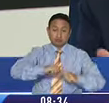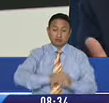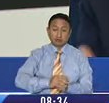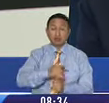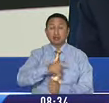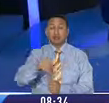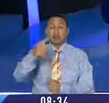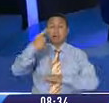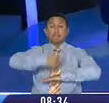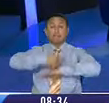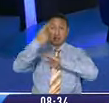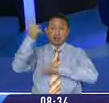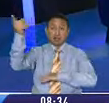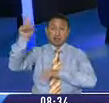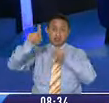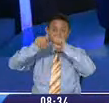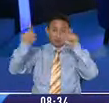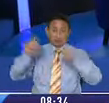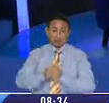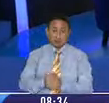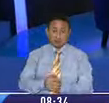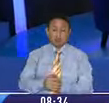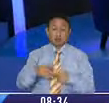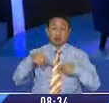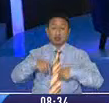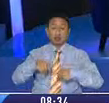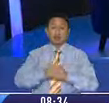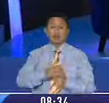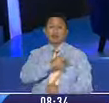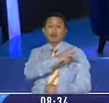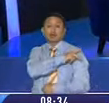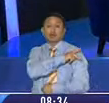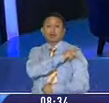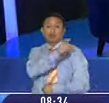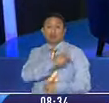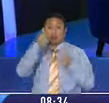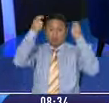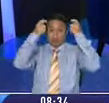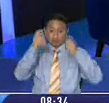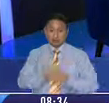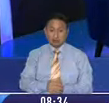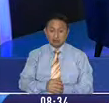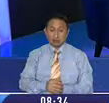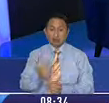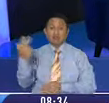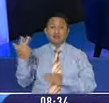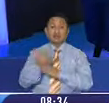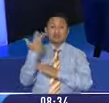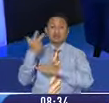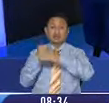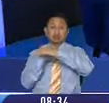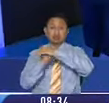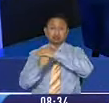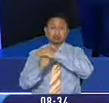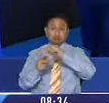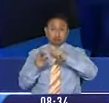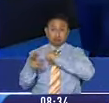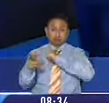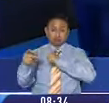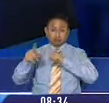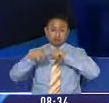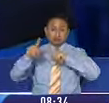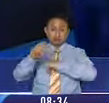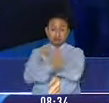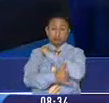para Panamá, que es un ex egresado de la Politécnica Nacional, que ya va por la tercera línea de metro inaugurando en